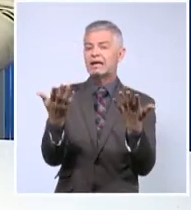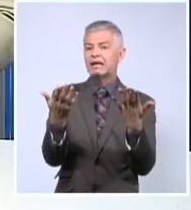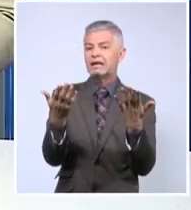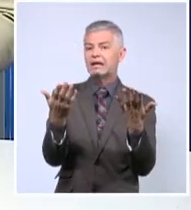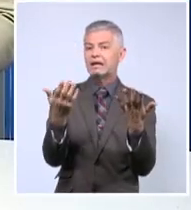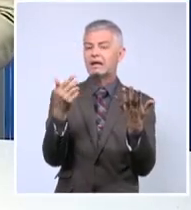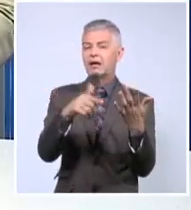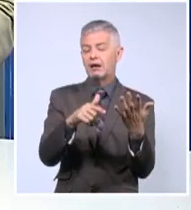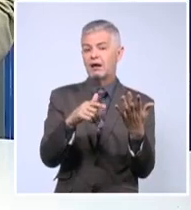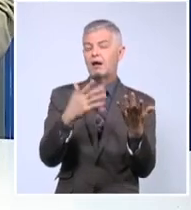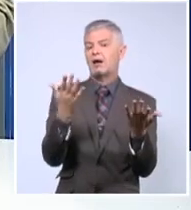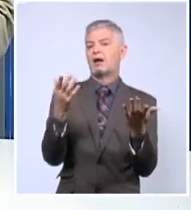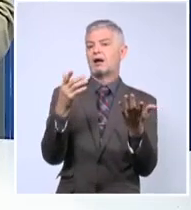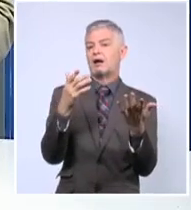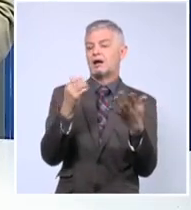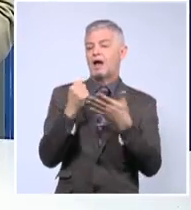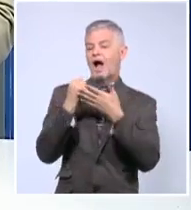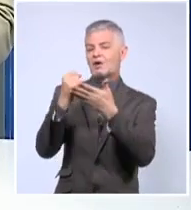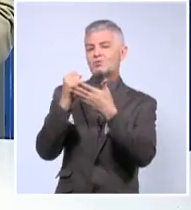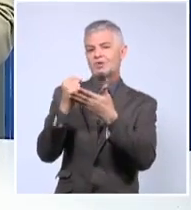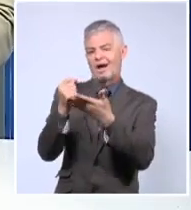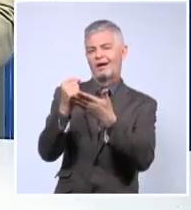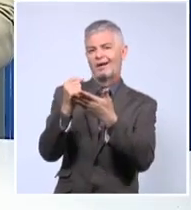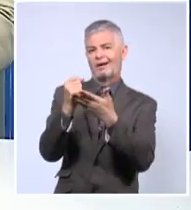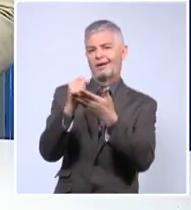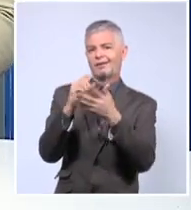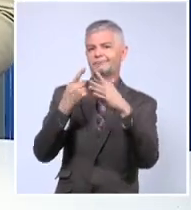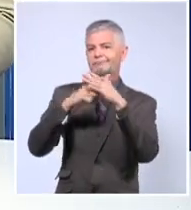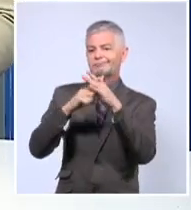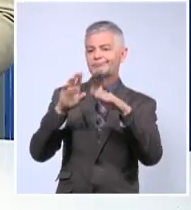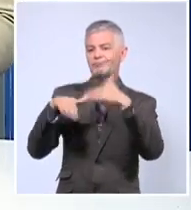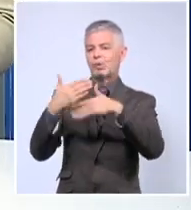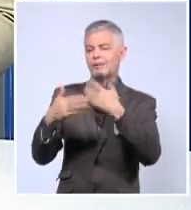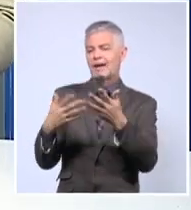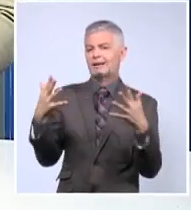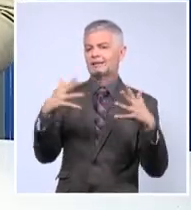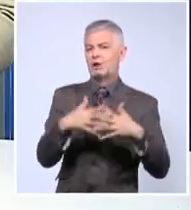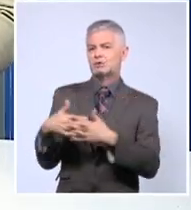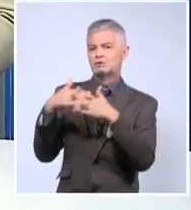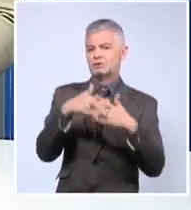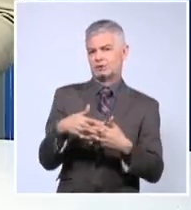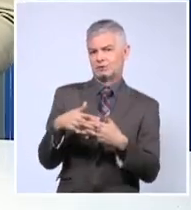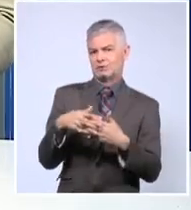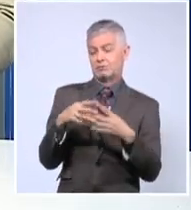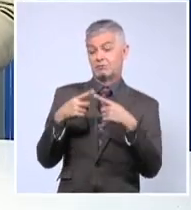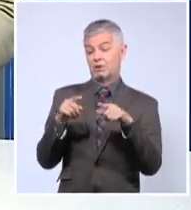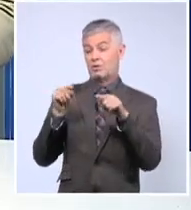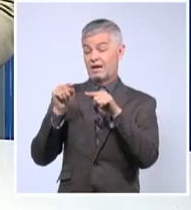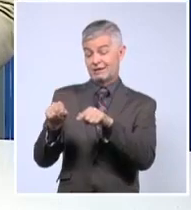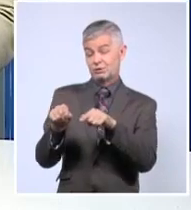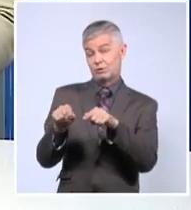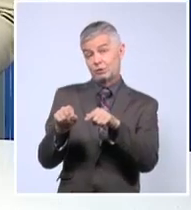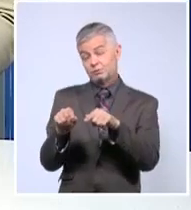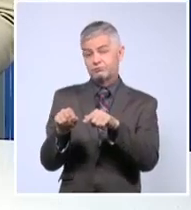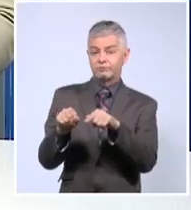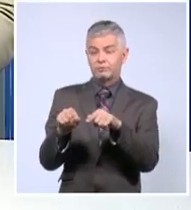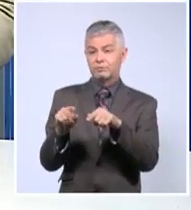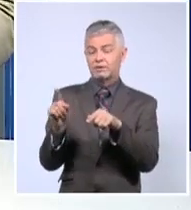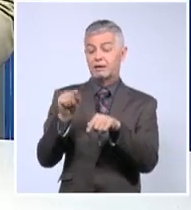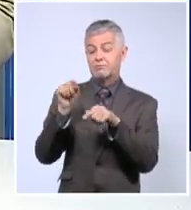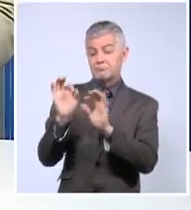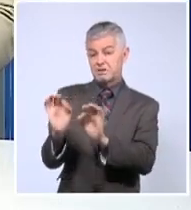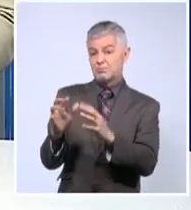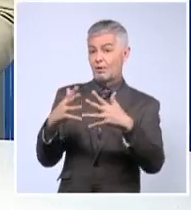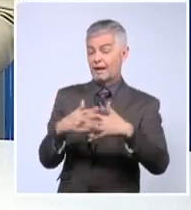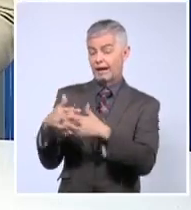a los Estados Unidos, pero ojo, el agua no cambia los rostros, será el mismo país, con sus mismos intereses,